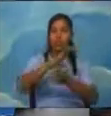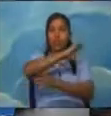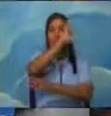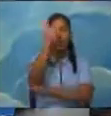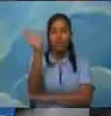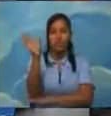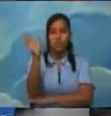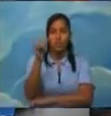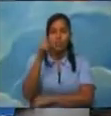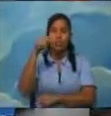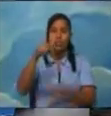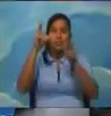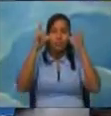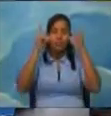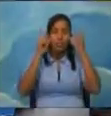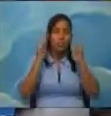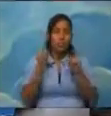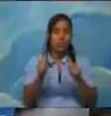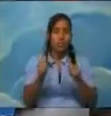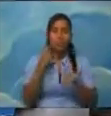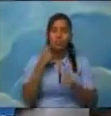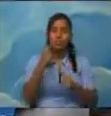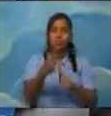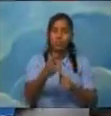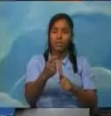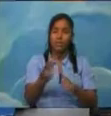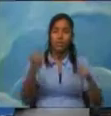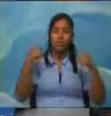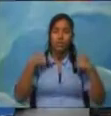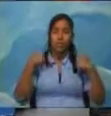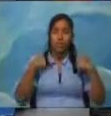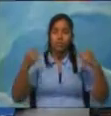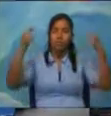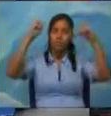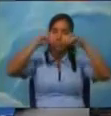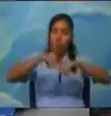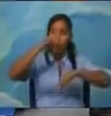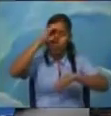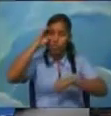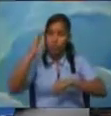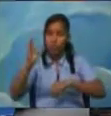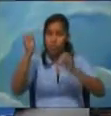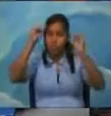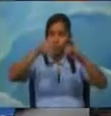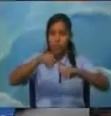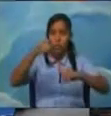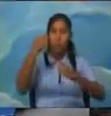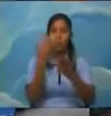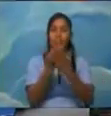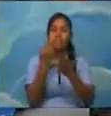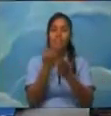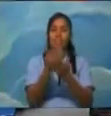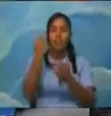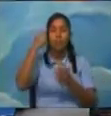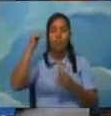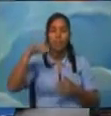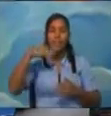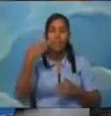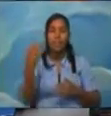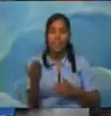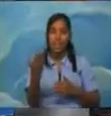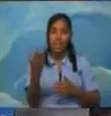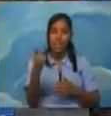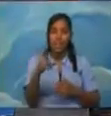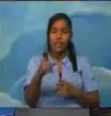tierra. Oiga bien, yo los pongo por testigo. ¿Para qué? Para